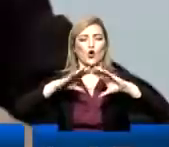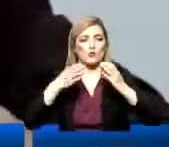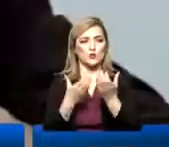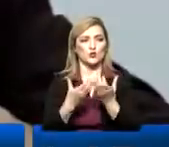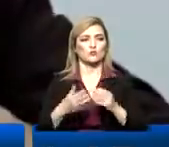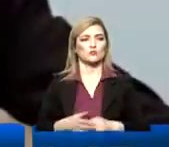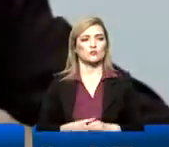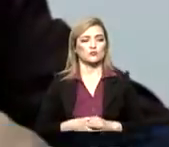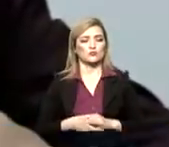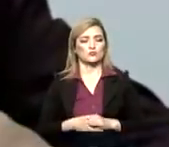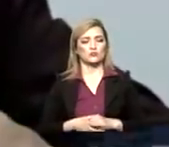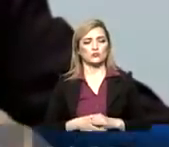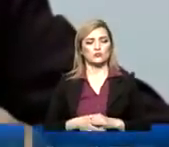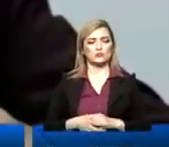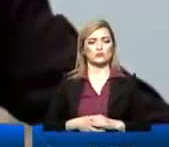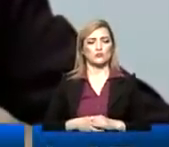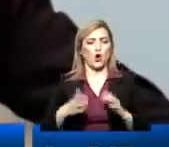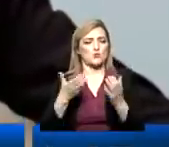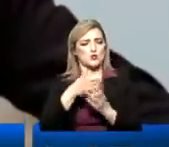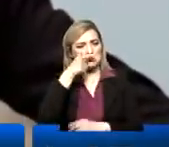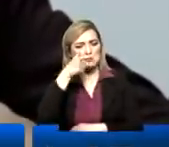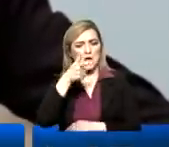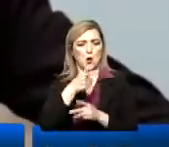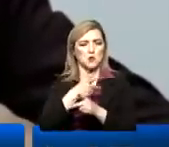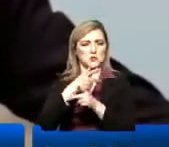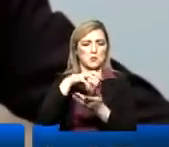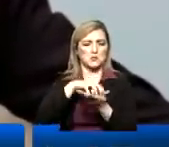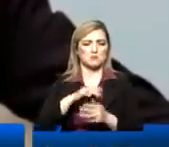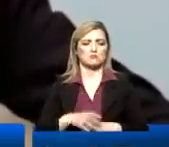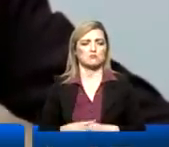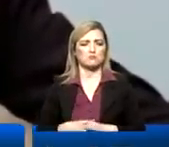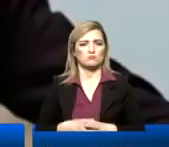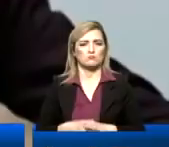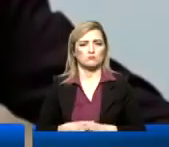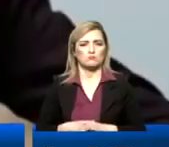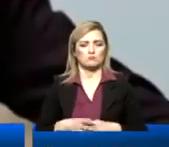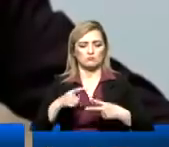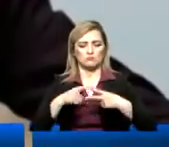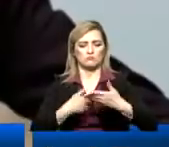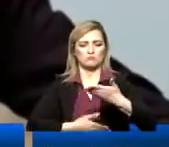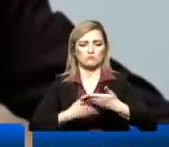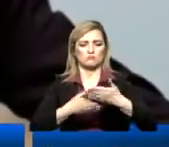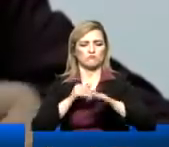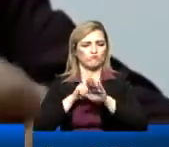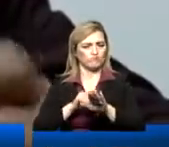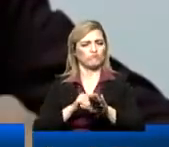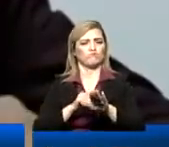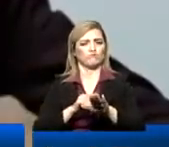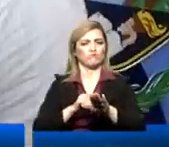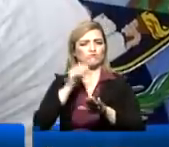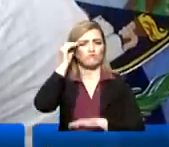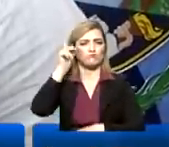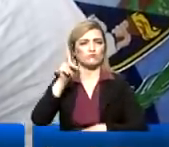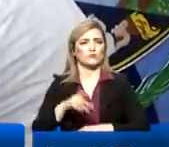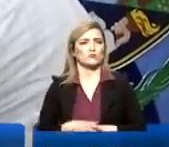que nos indique en la Comisión de Fiscalización del Consejo Provincial. Dos documentos básicos que nos aportarían a nuestro